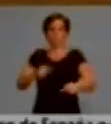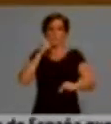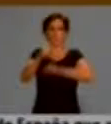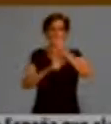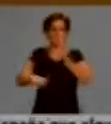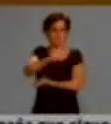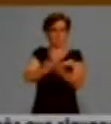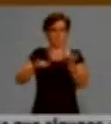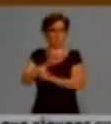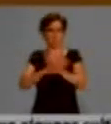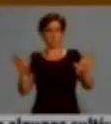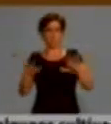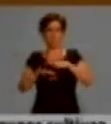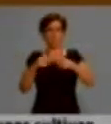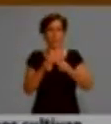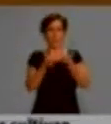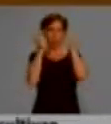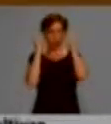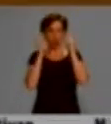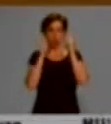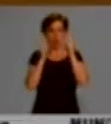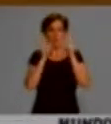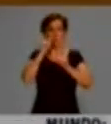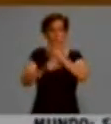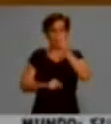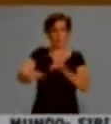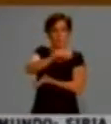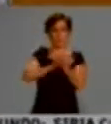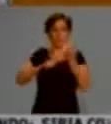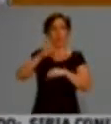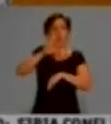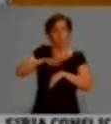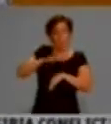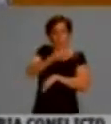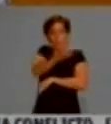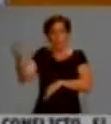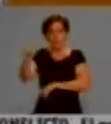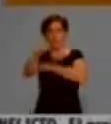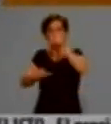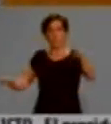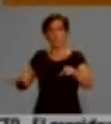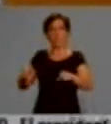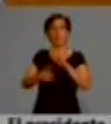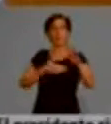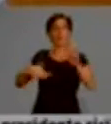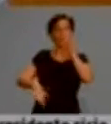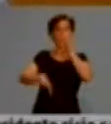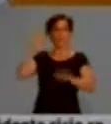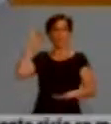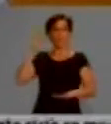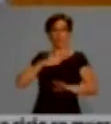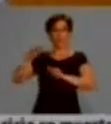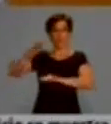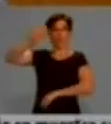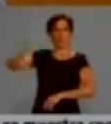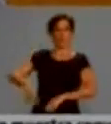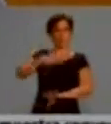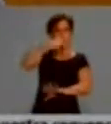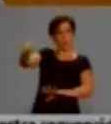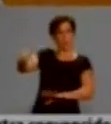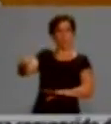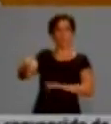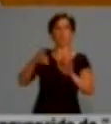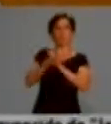han corrompido la democracia cuando le niegan reiteradamente el derecho a decidir a la ciudadanía de Cataluña y cierran todas las puertas al